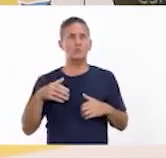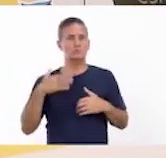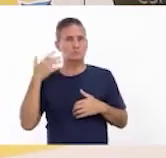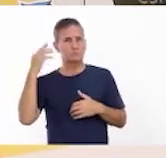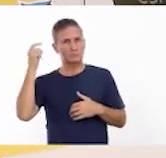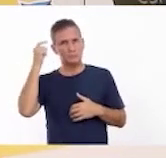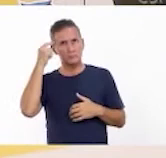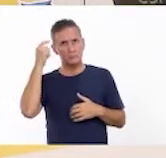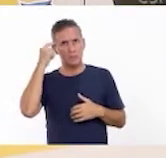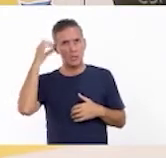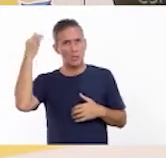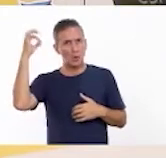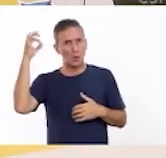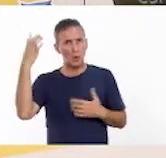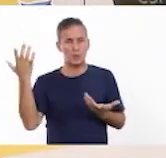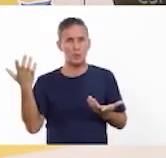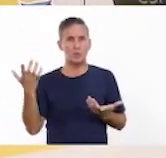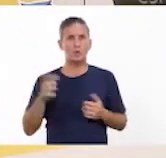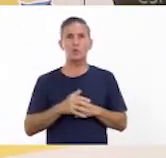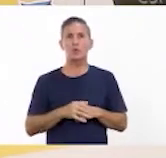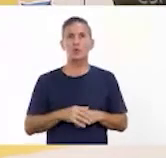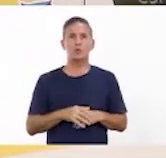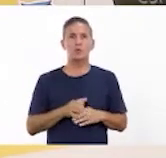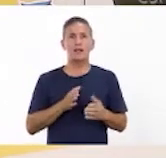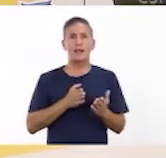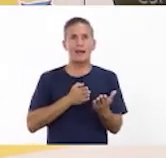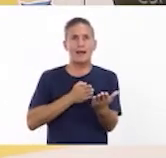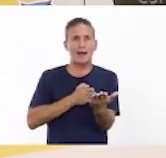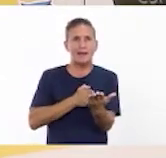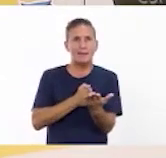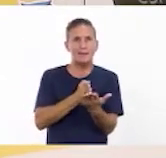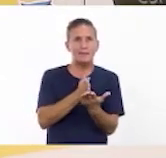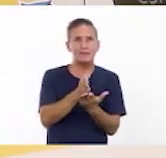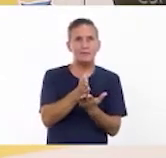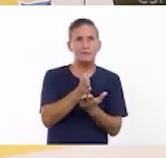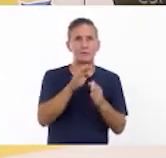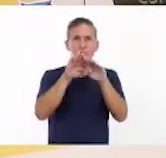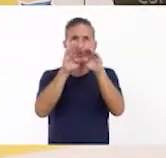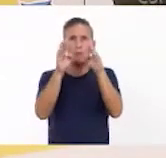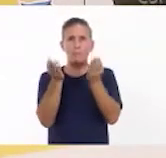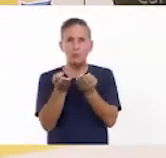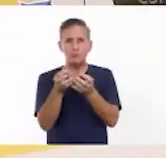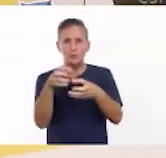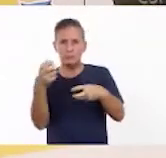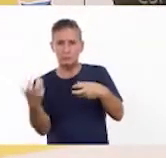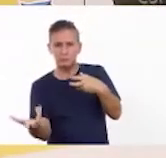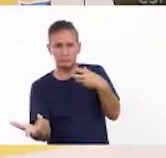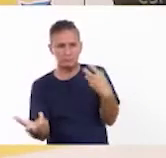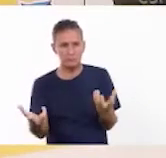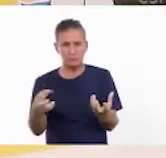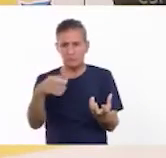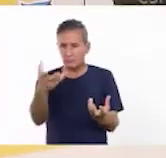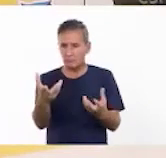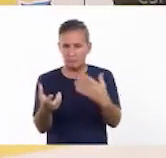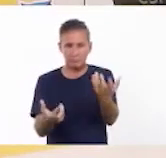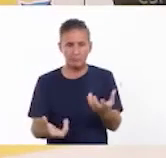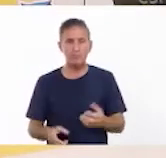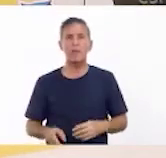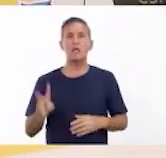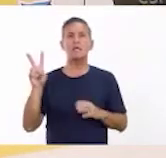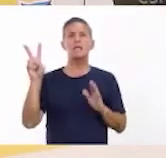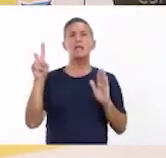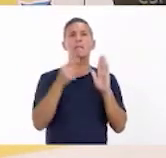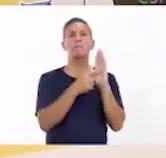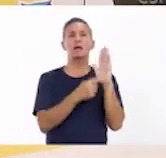la narración, la alienación como expresión de un mundo que se desintegra y valoración